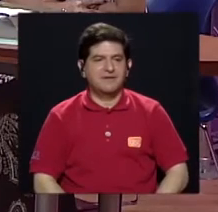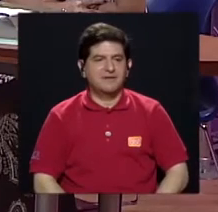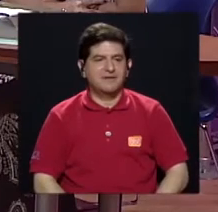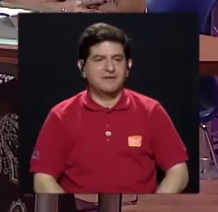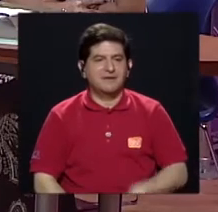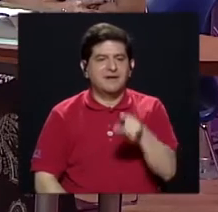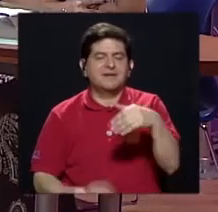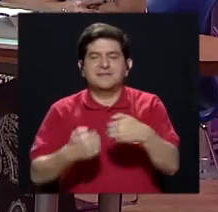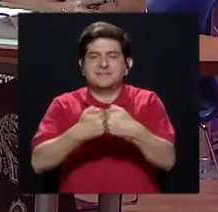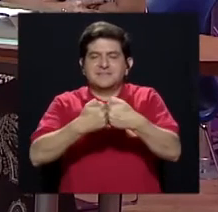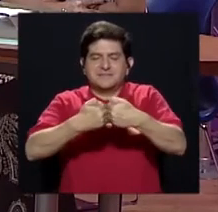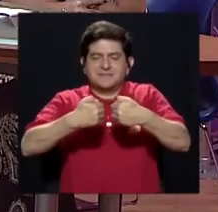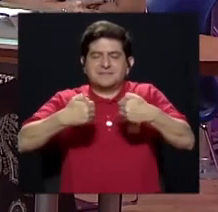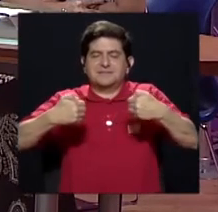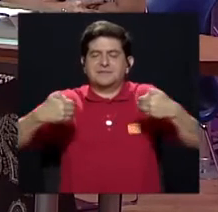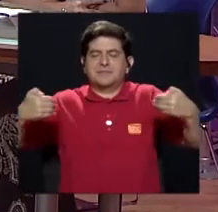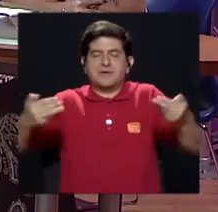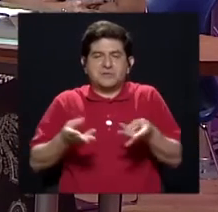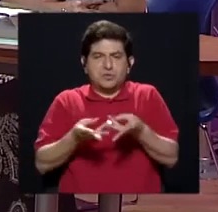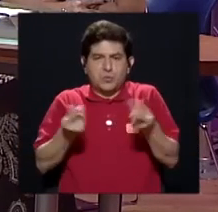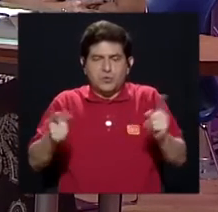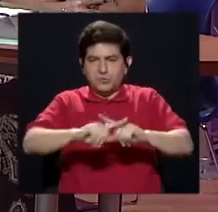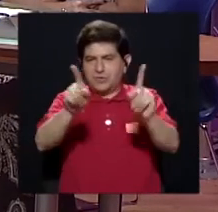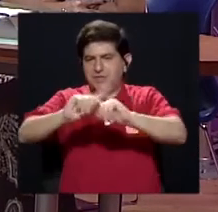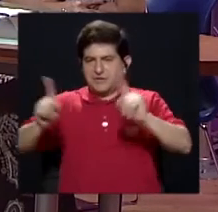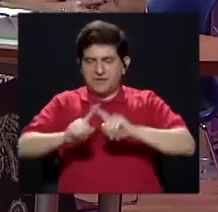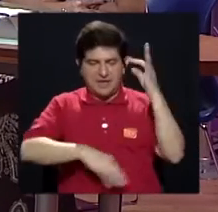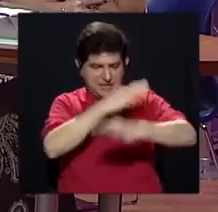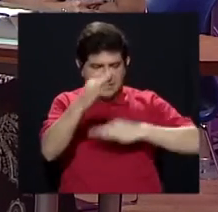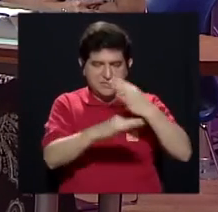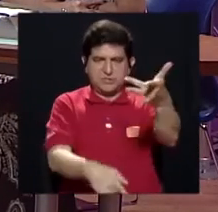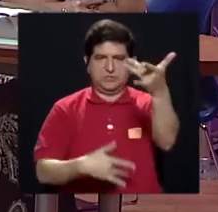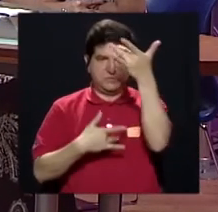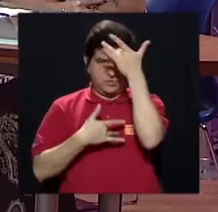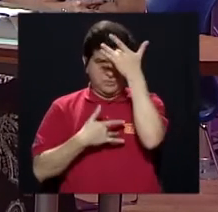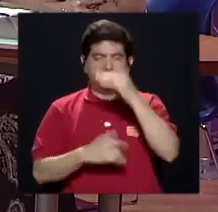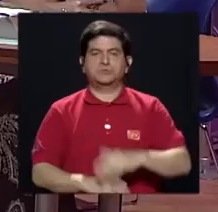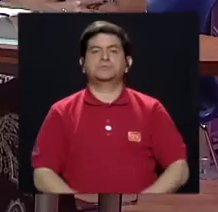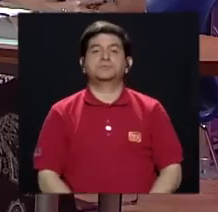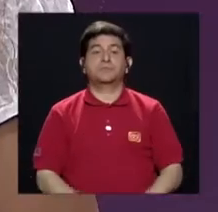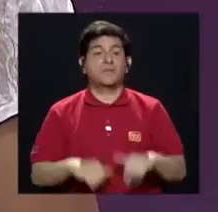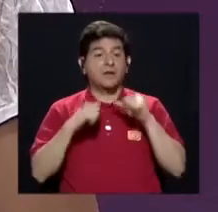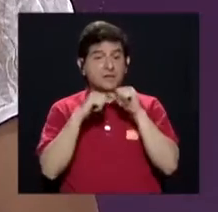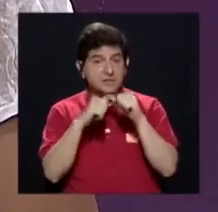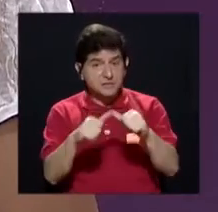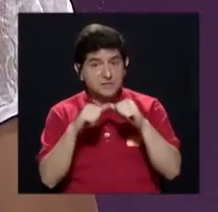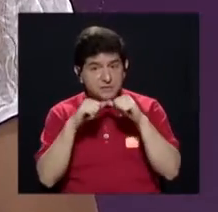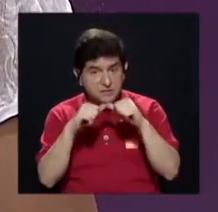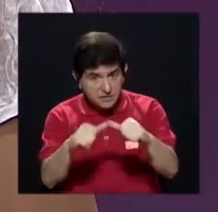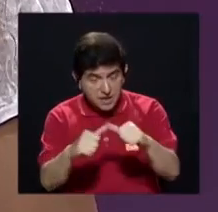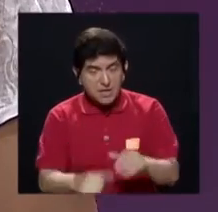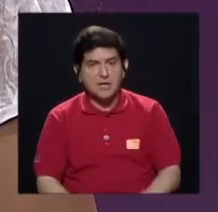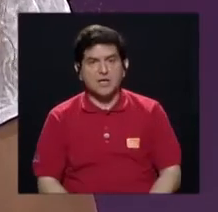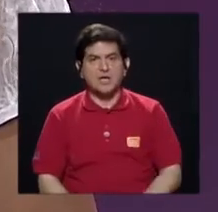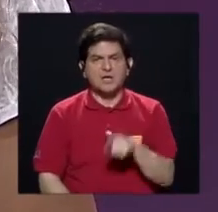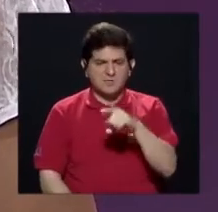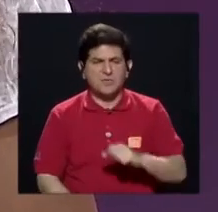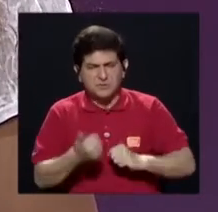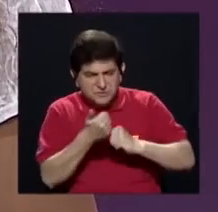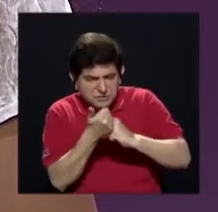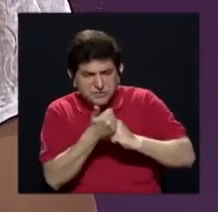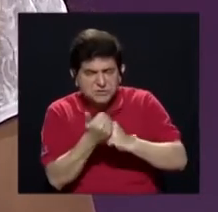Esas separaciones ha ido generando diferentes estilos de enfermedad. O sea, seguimos reforzando en el viejo